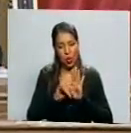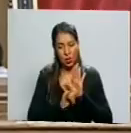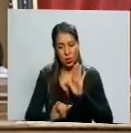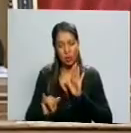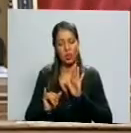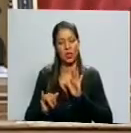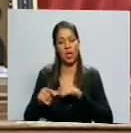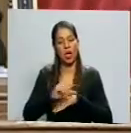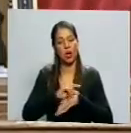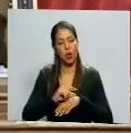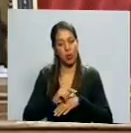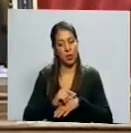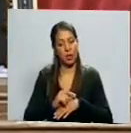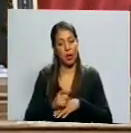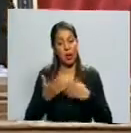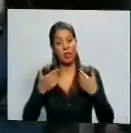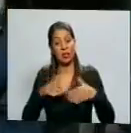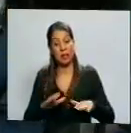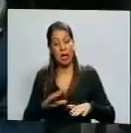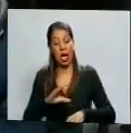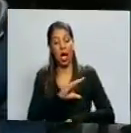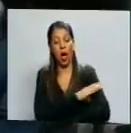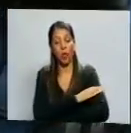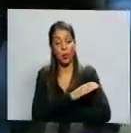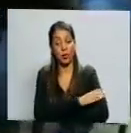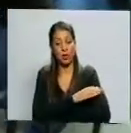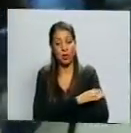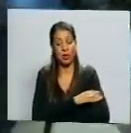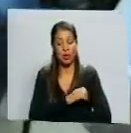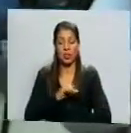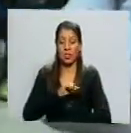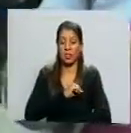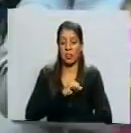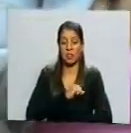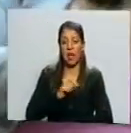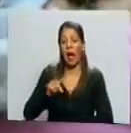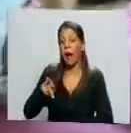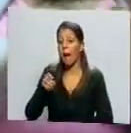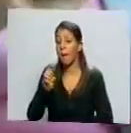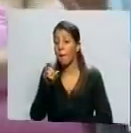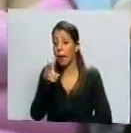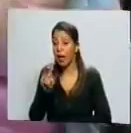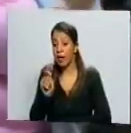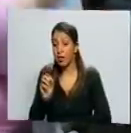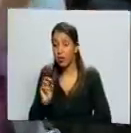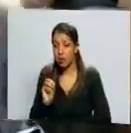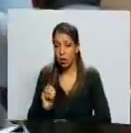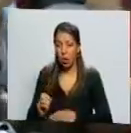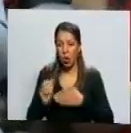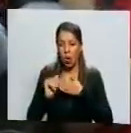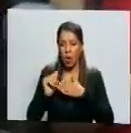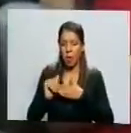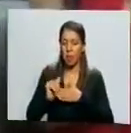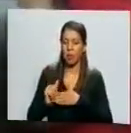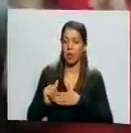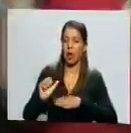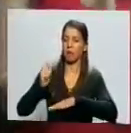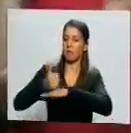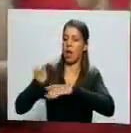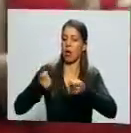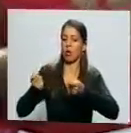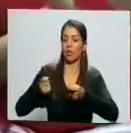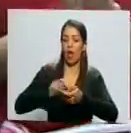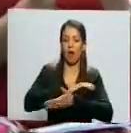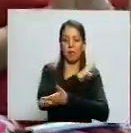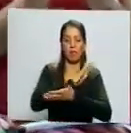nacional? ¿Será que le tiene miedo al Petro? ¿Será que puede quebrar la mafia del dólar?